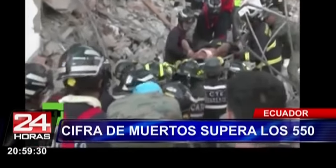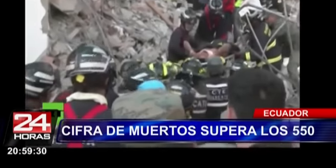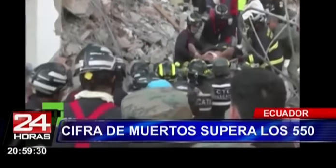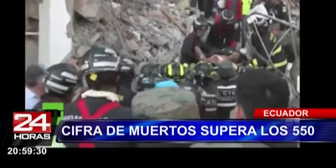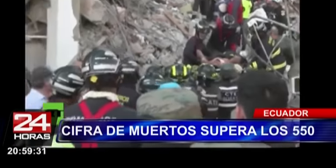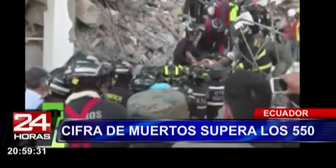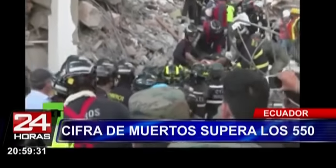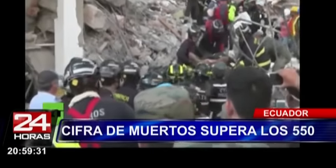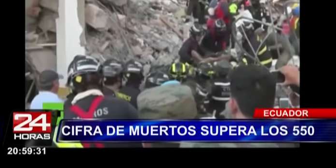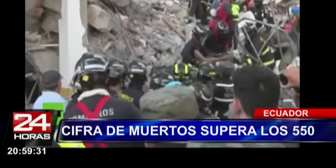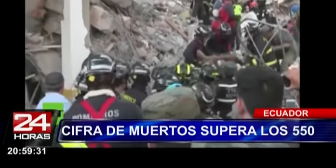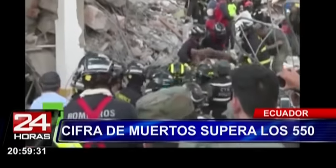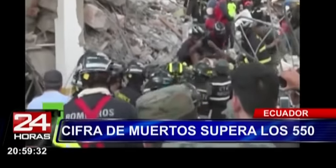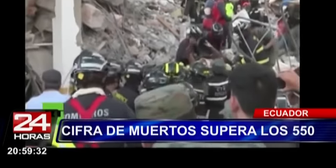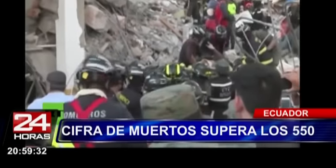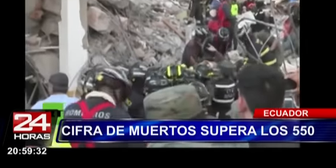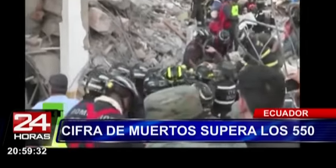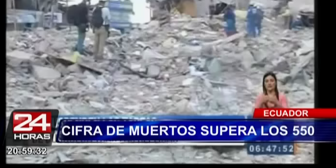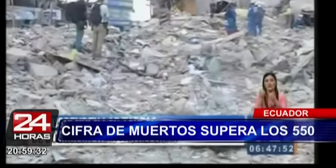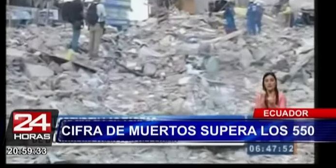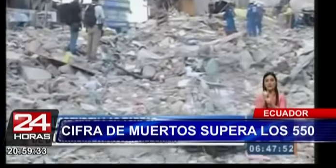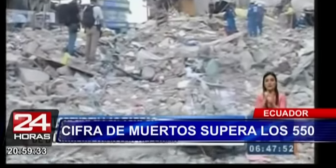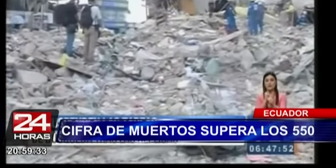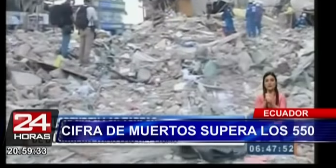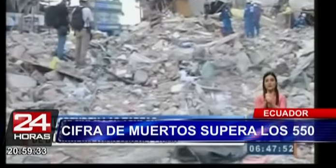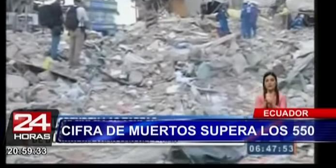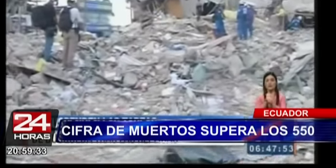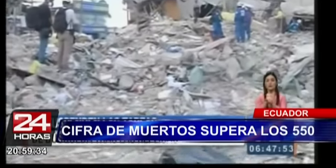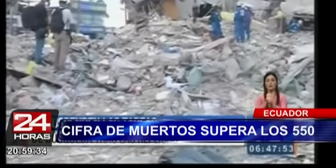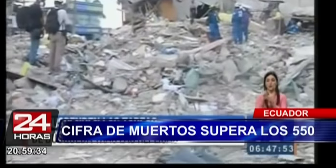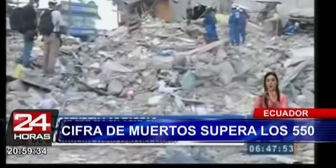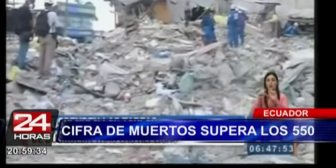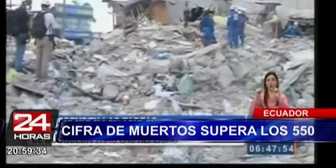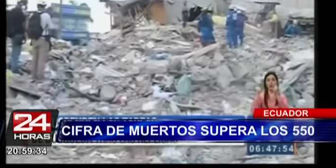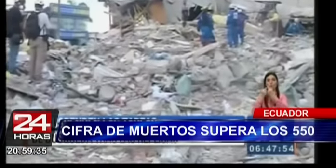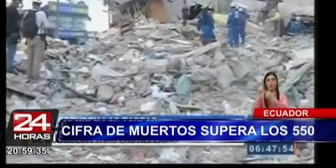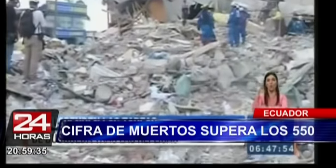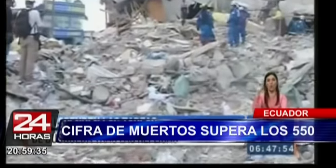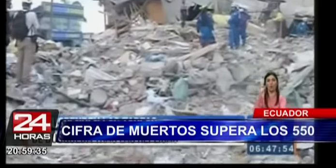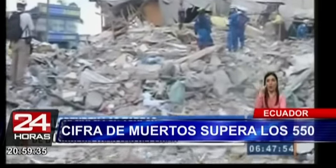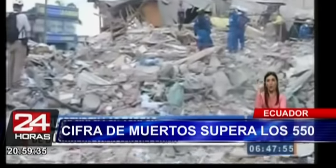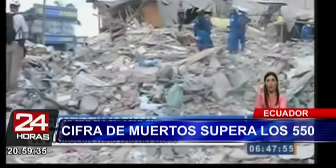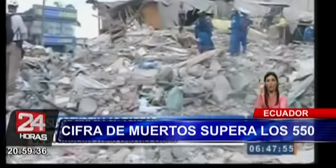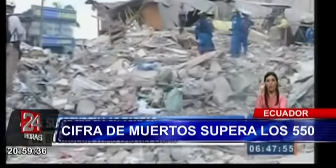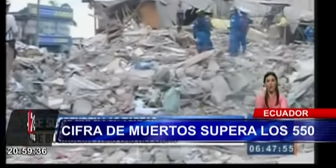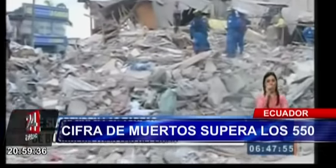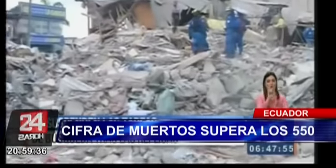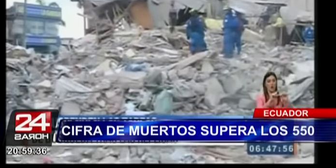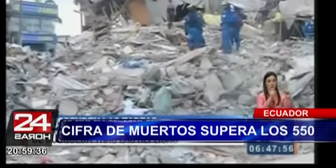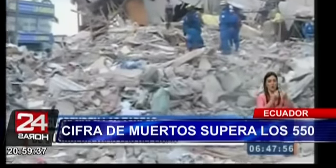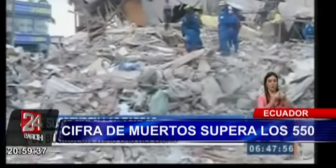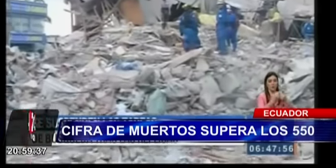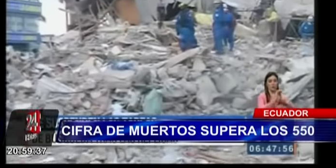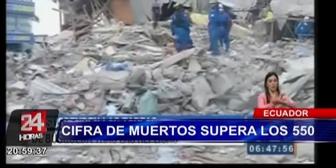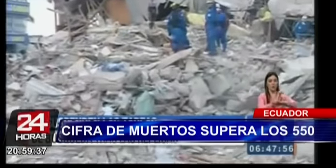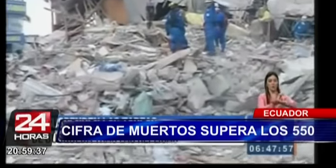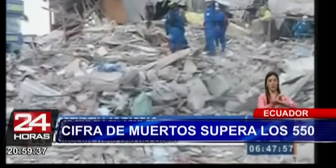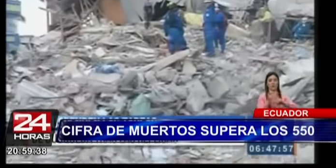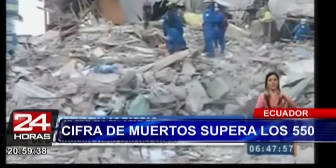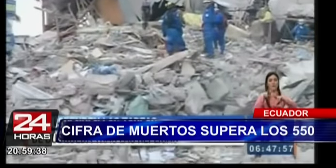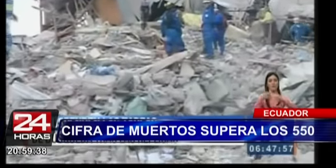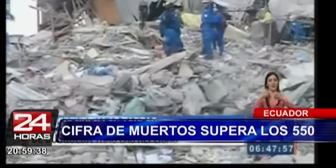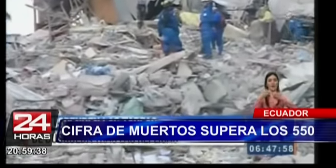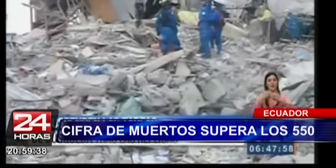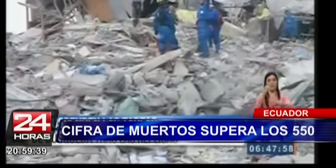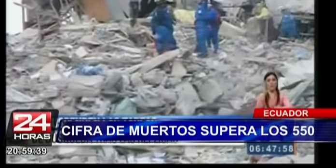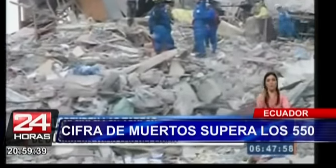vez más nula. A tres días de la tragedia, los equipos de emergencia ahora se centran en la segunda fase de su ardua tarea, la